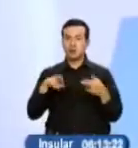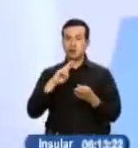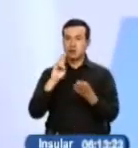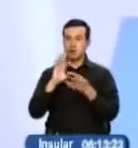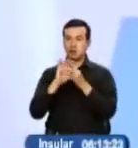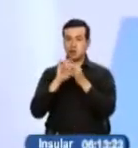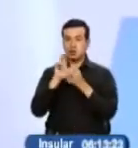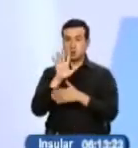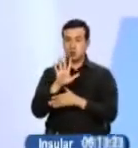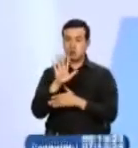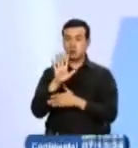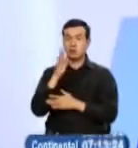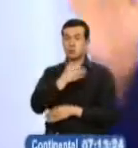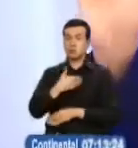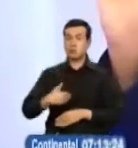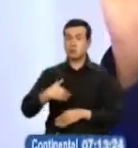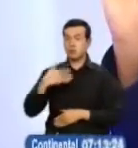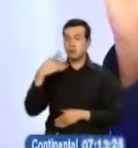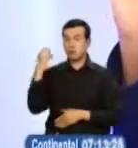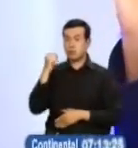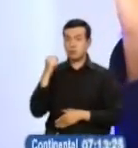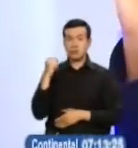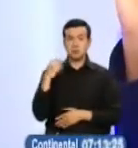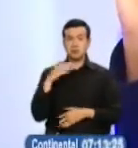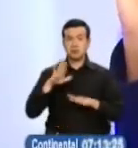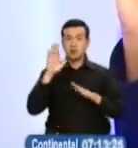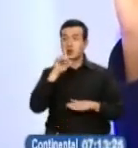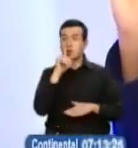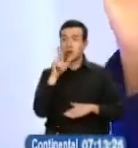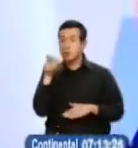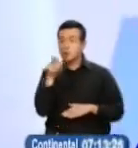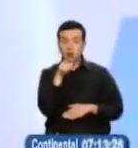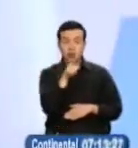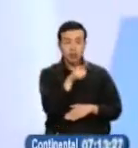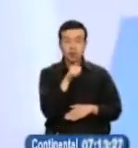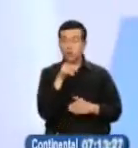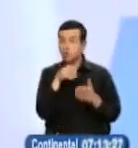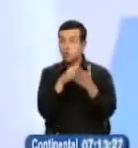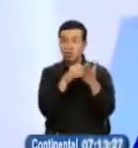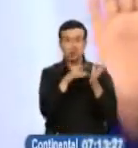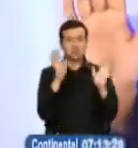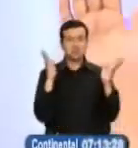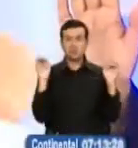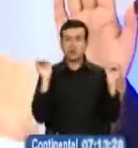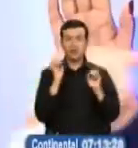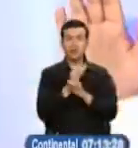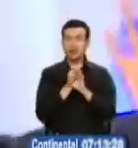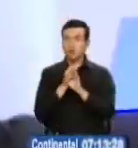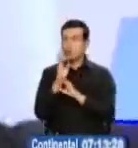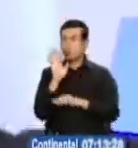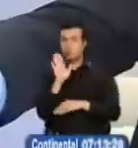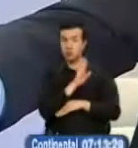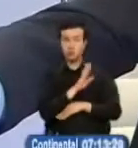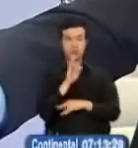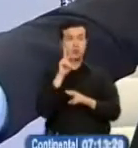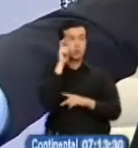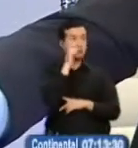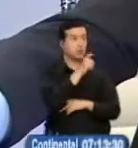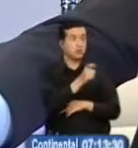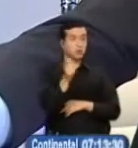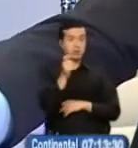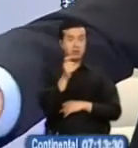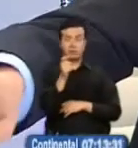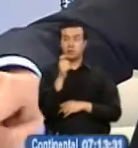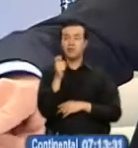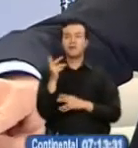Revolución Ciudadana y desde el presidente da cuenta que nosotros no tenemos compromiso con nadie, que no tenemos compromisos ni con funcionarios, ni en relación al fiscal general de la